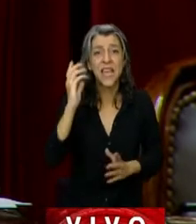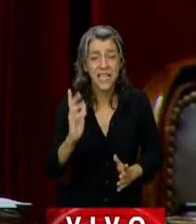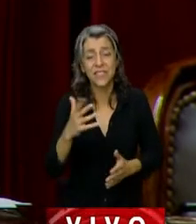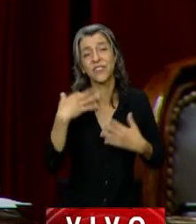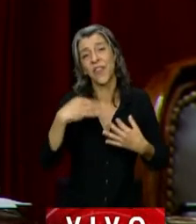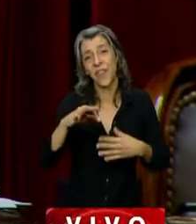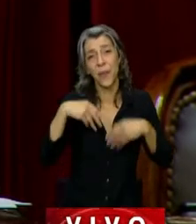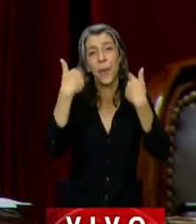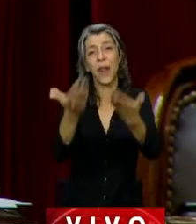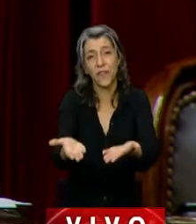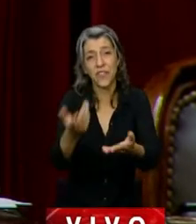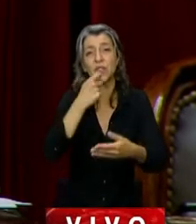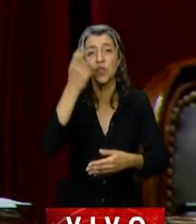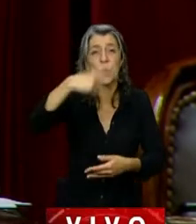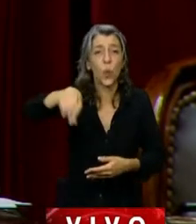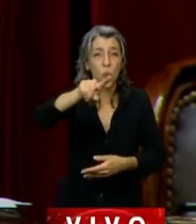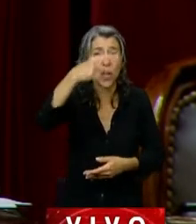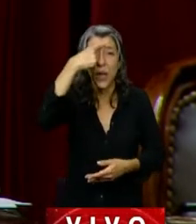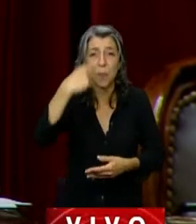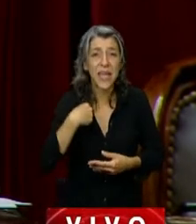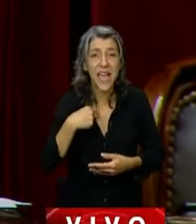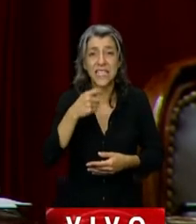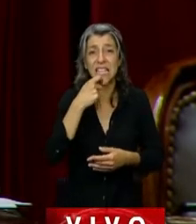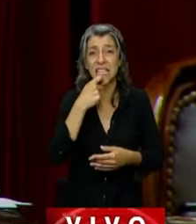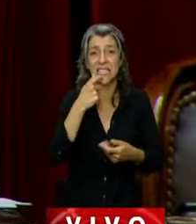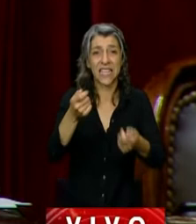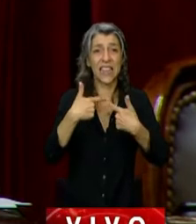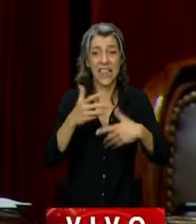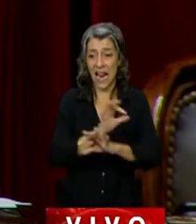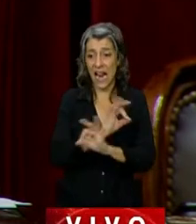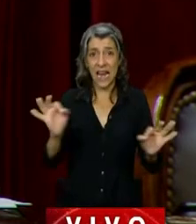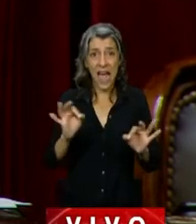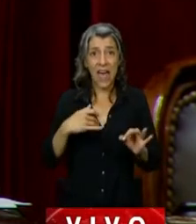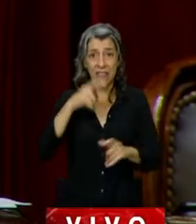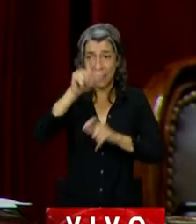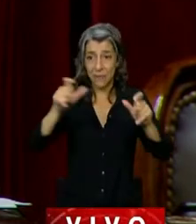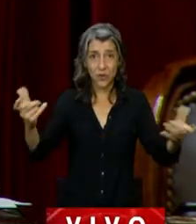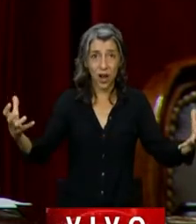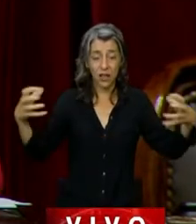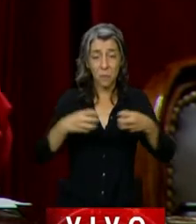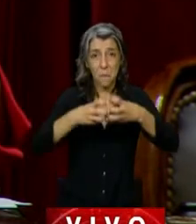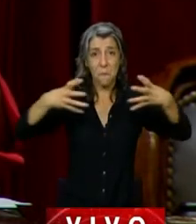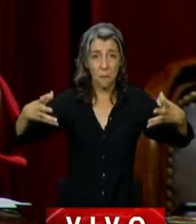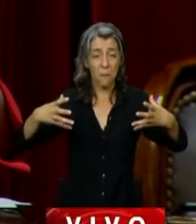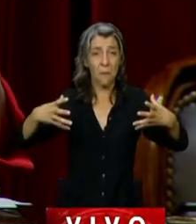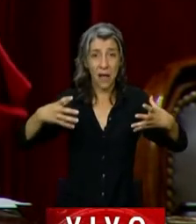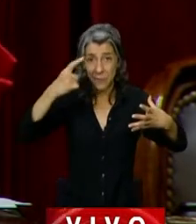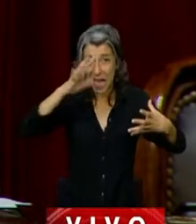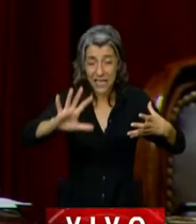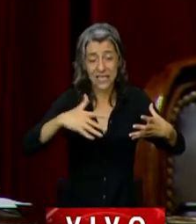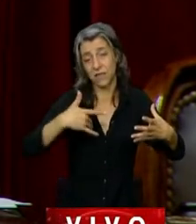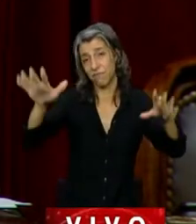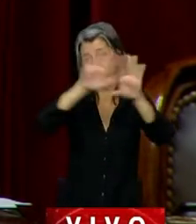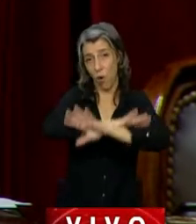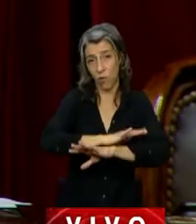se fortalece la soberanía, la verdad que creo que estamos pensando un país distinto. El país somos todos, el país es el puerto de Buenos Aires, pero